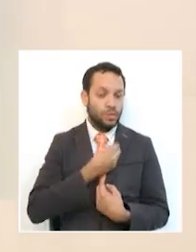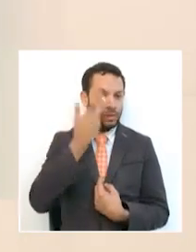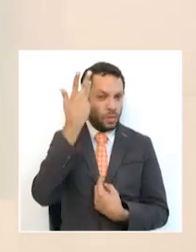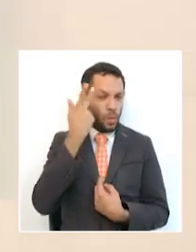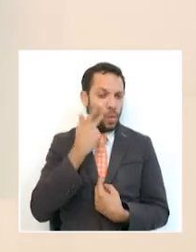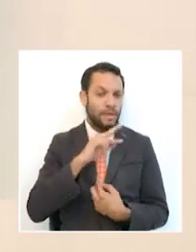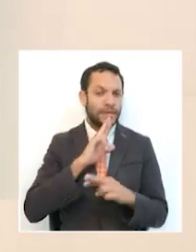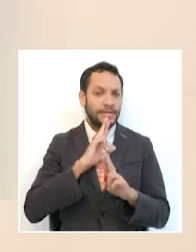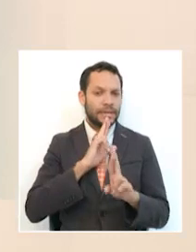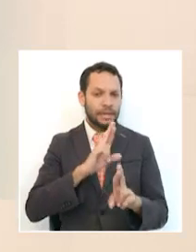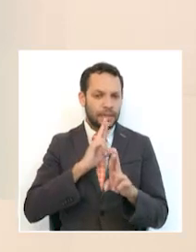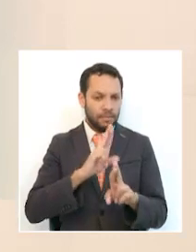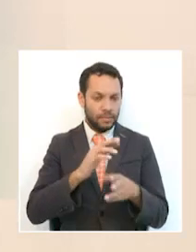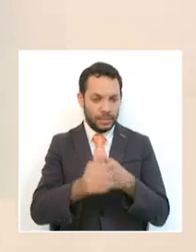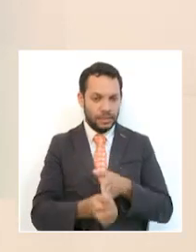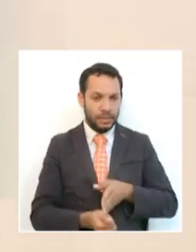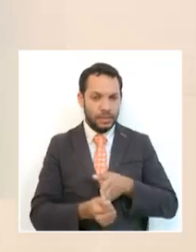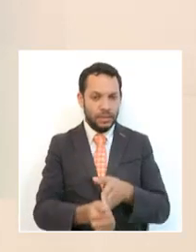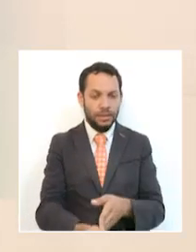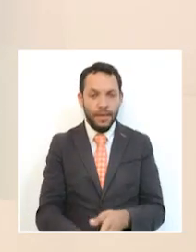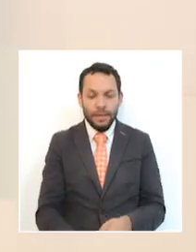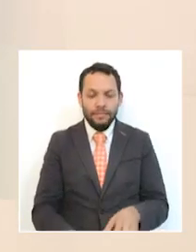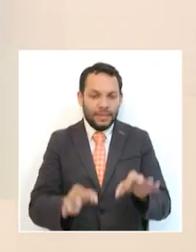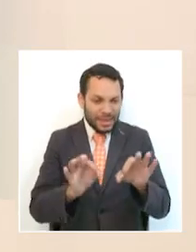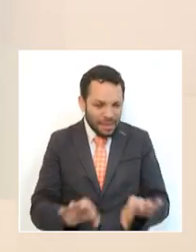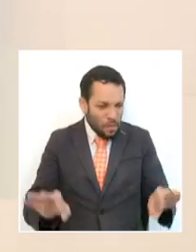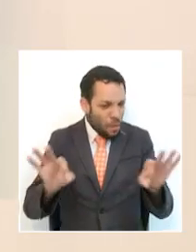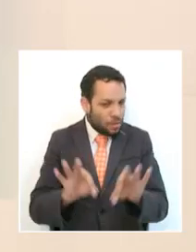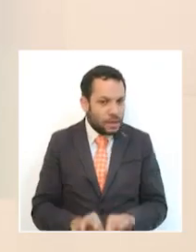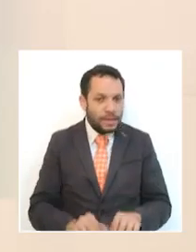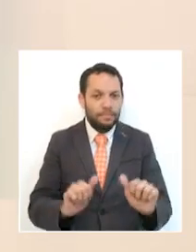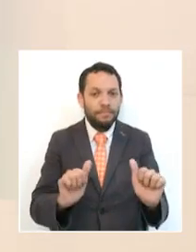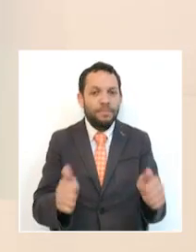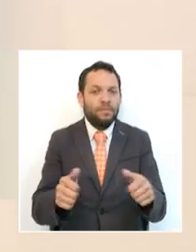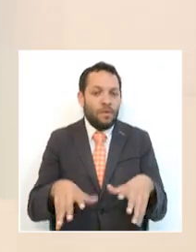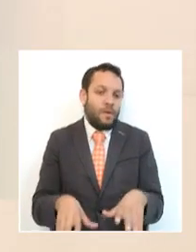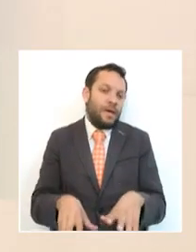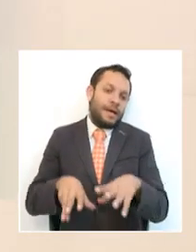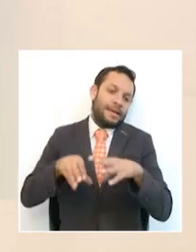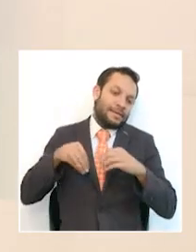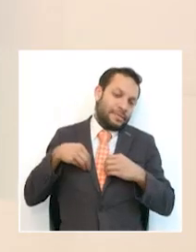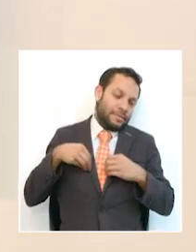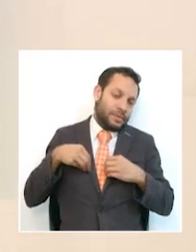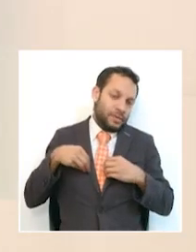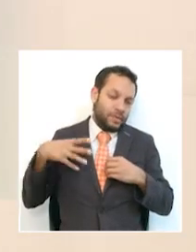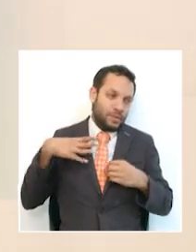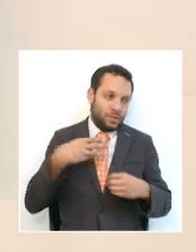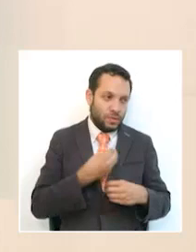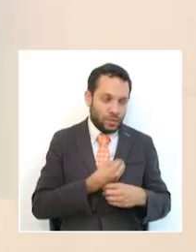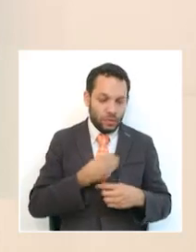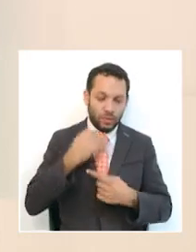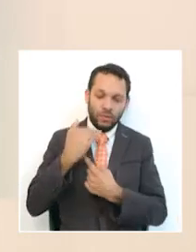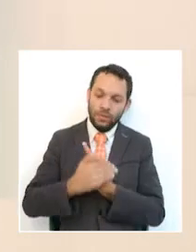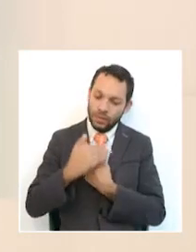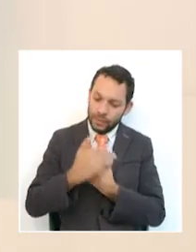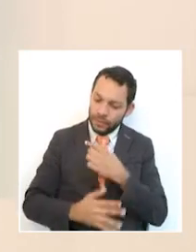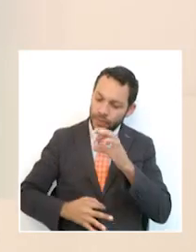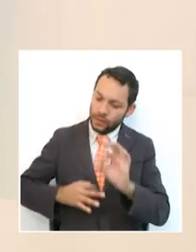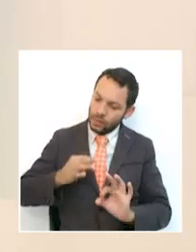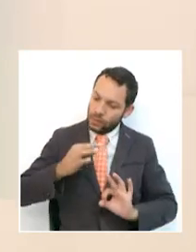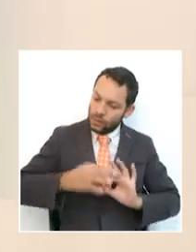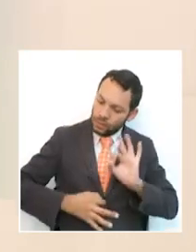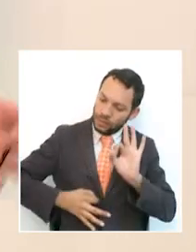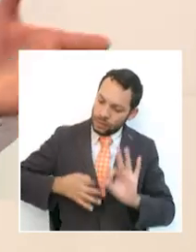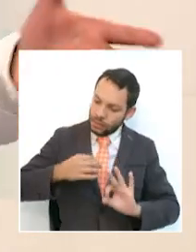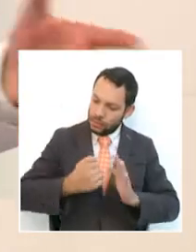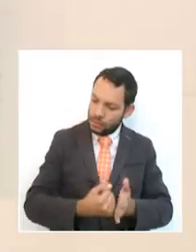orientarlos en tantas cosas pero definitivamente es el resultado del día a día y lo que hagamos nosotros con nuestra salud lo que nos